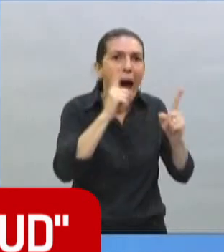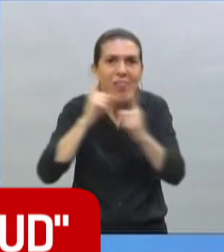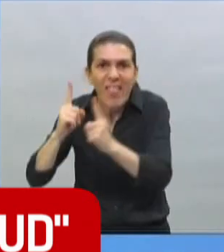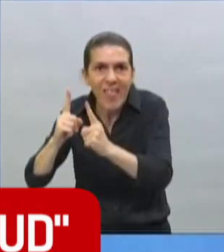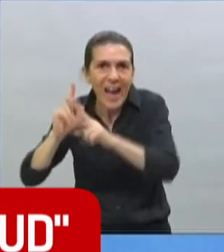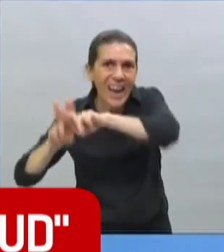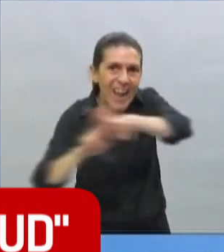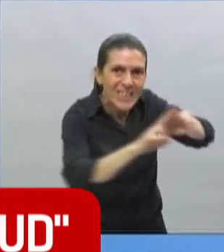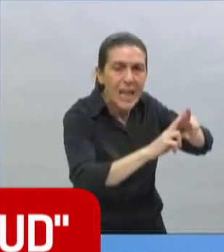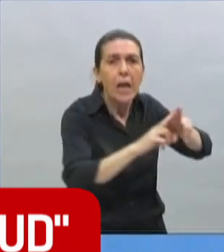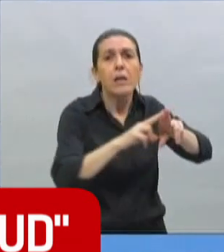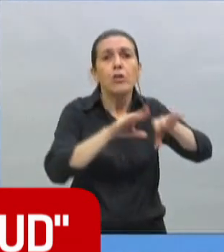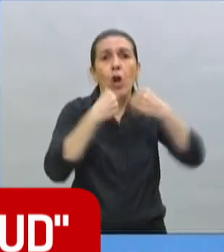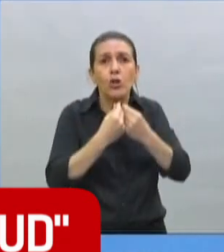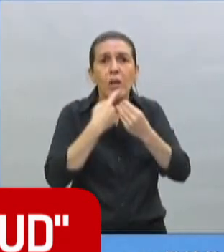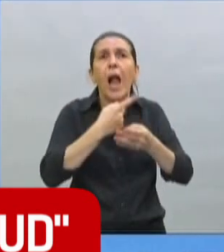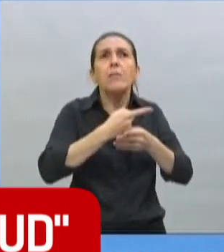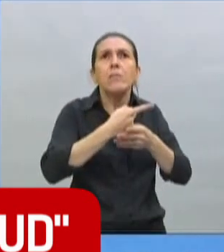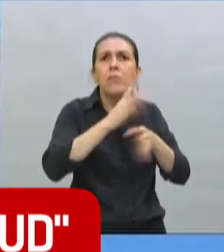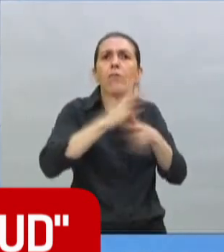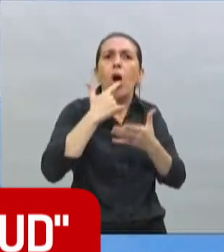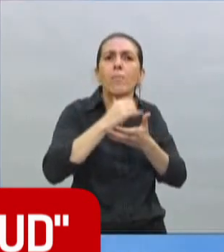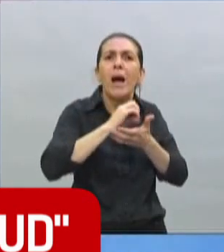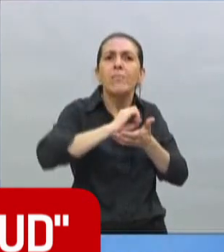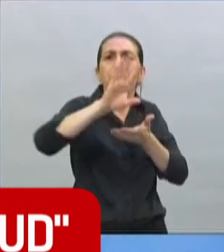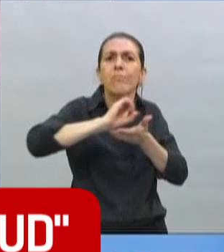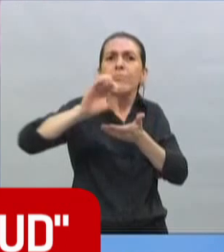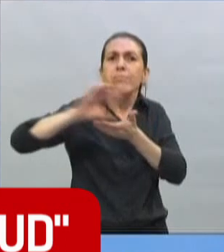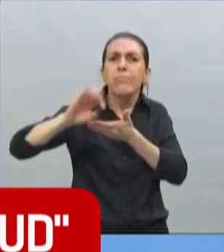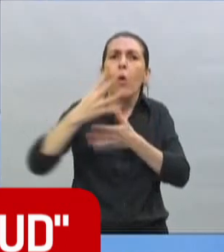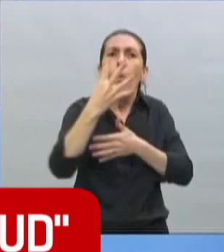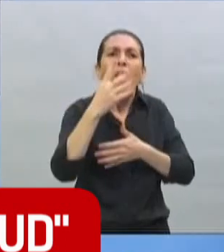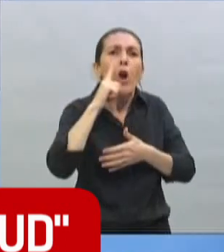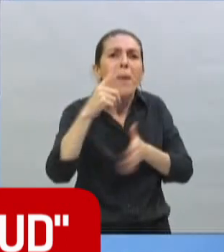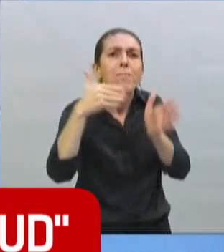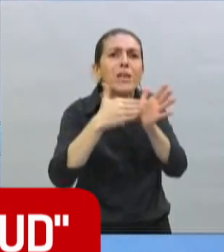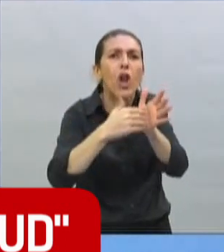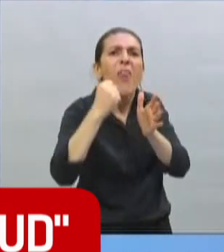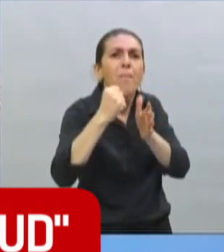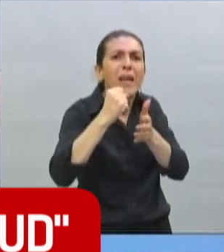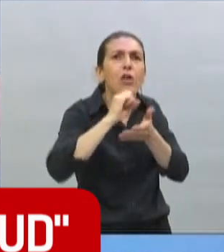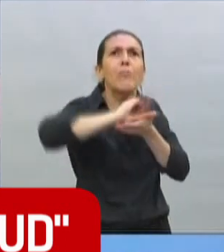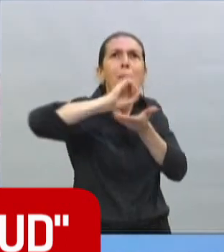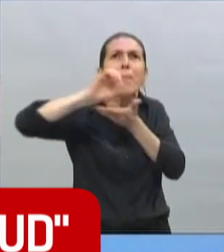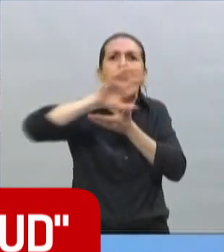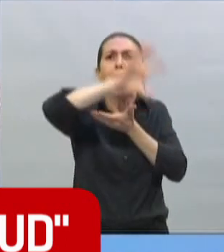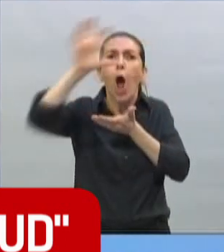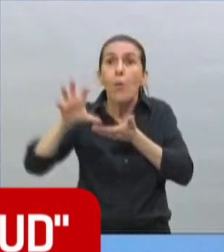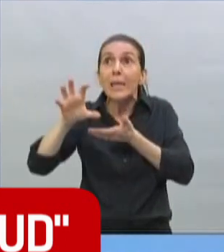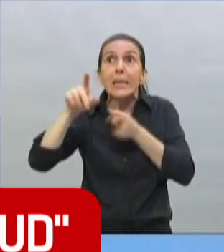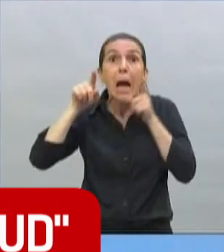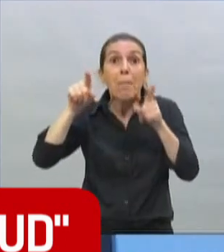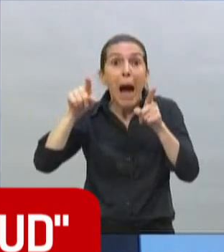total, derivamos a las provincias, a modo de transferencias, más de 4.000 millones de pesos para que las provincias